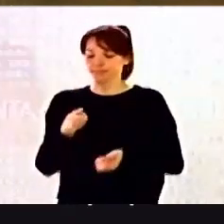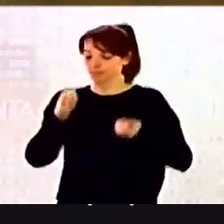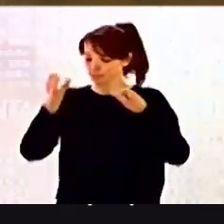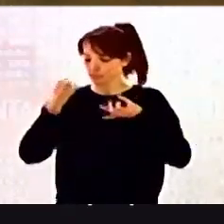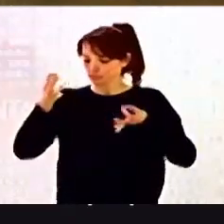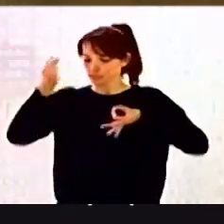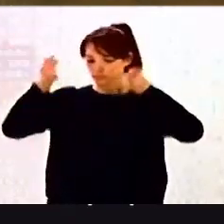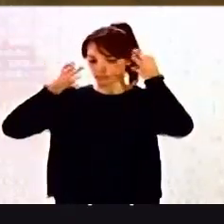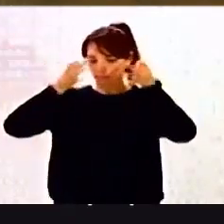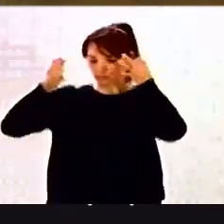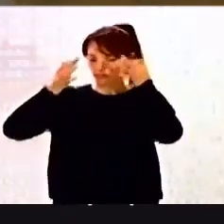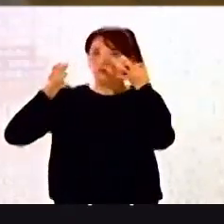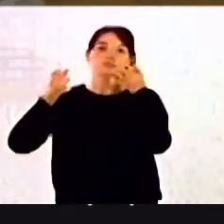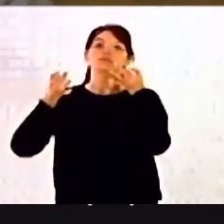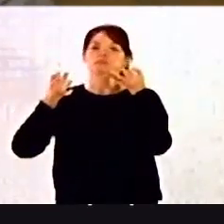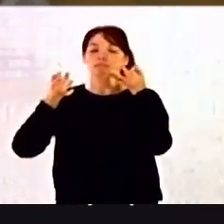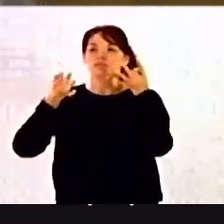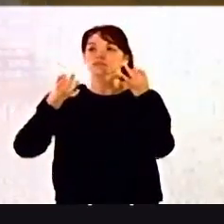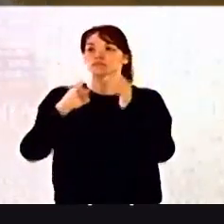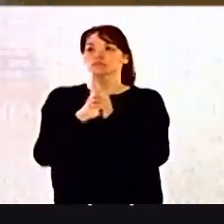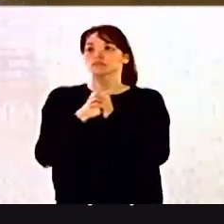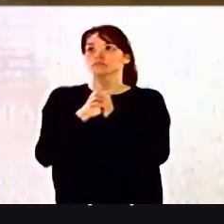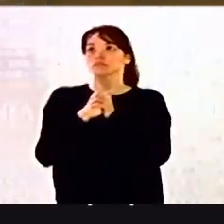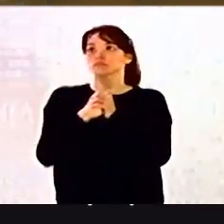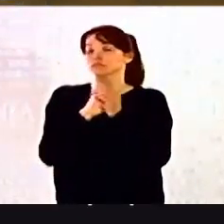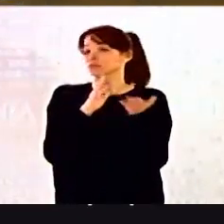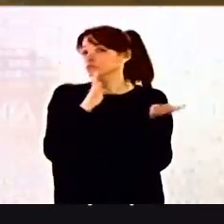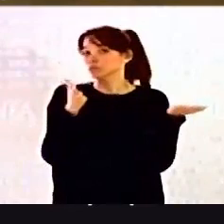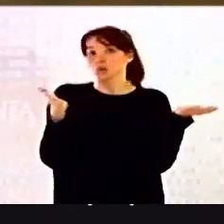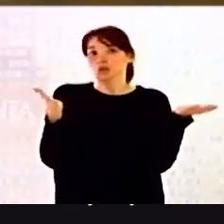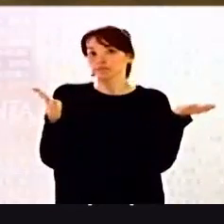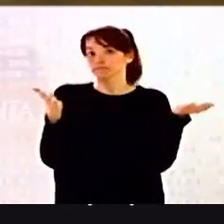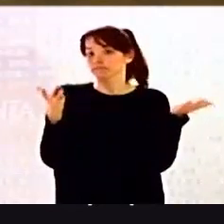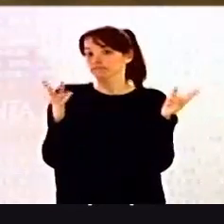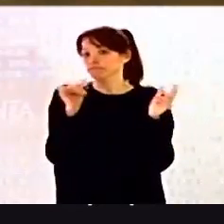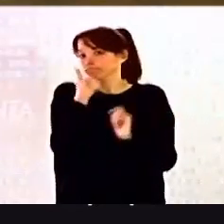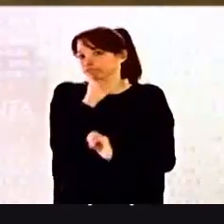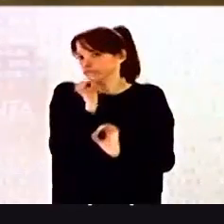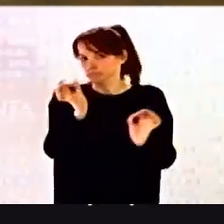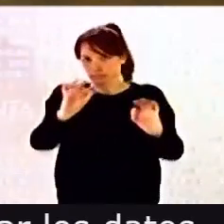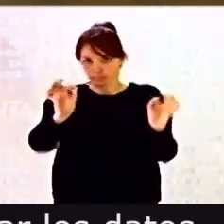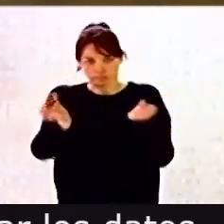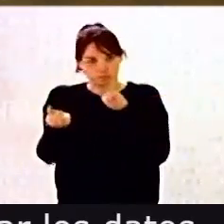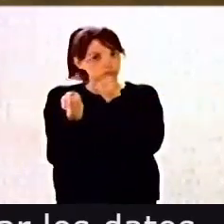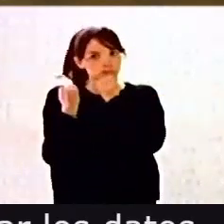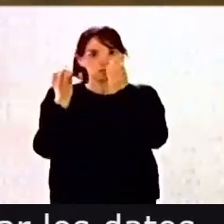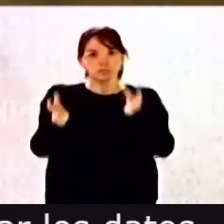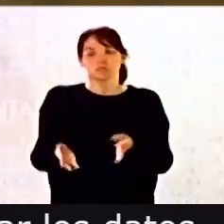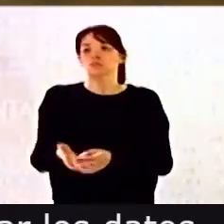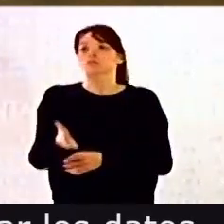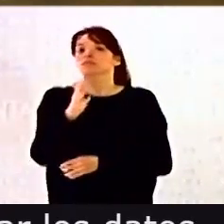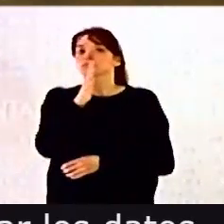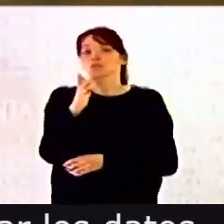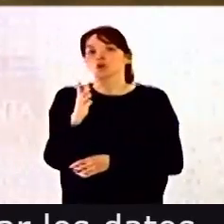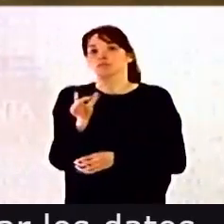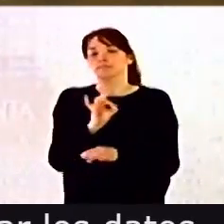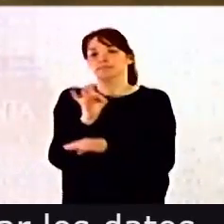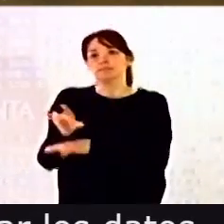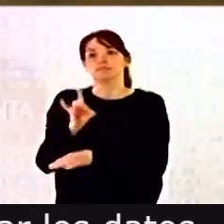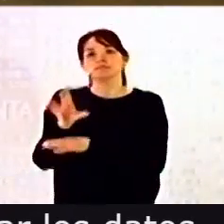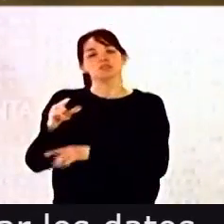exactos porque nada tenemos que ocultar, puesto que los mandamos a Fiscalía todos los